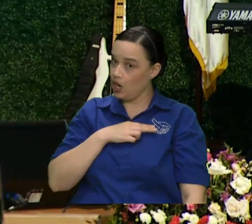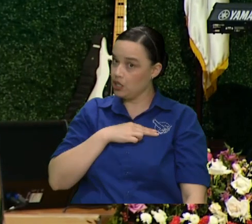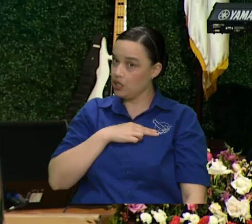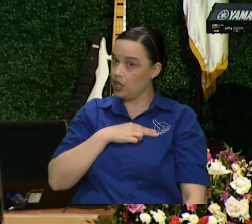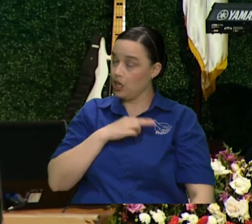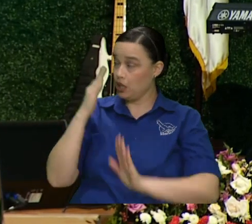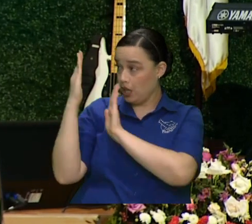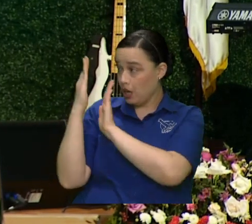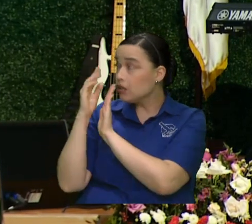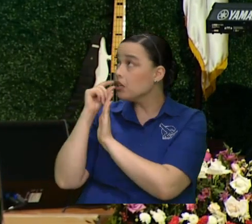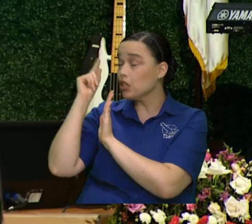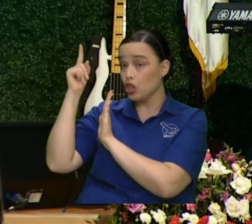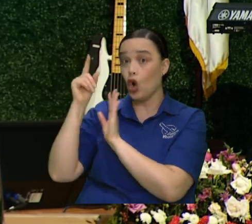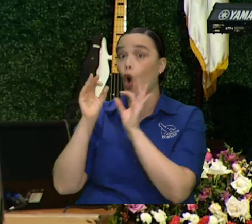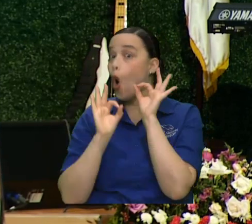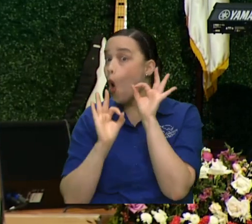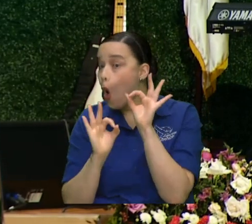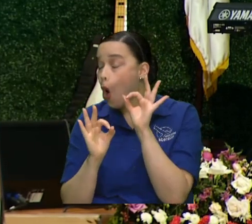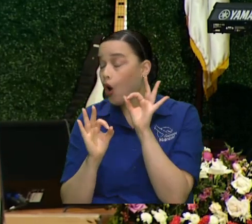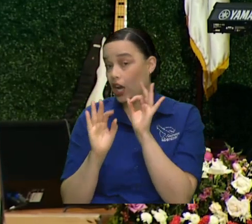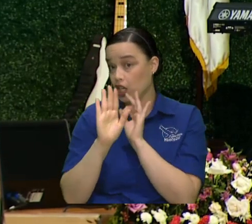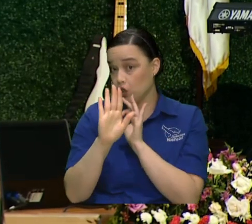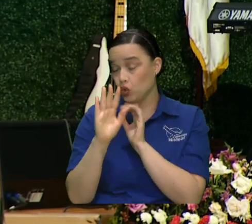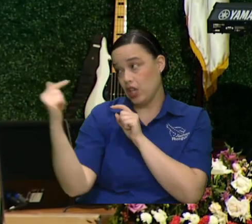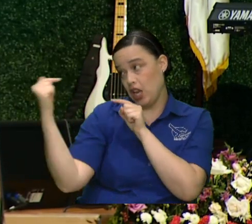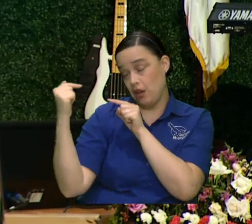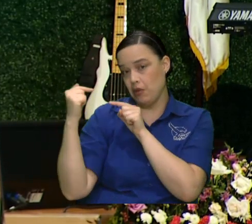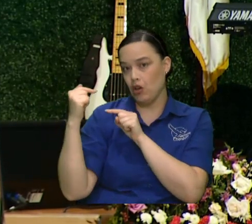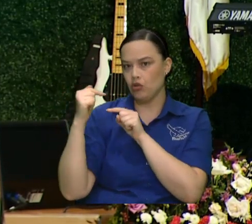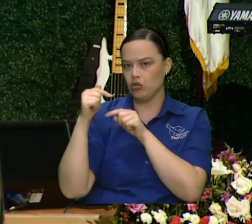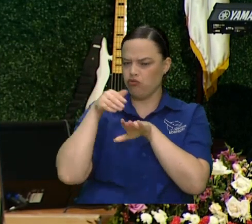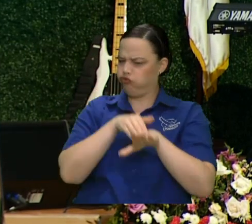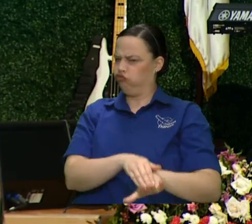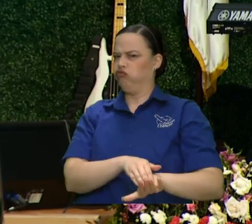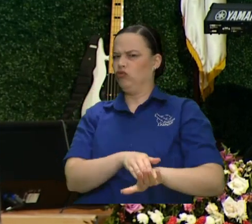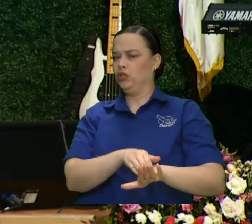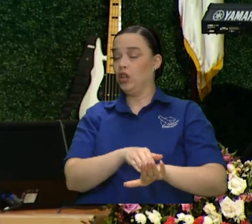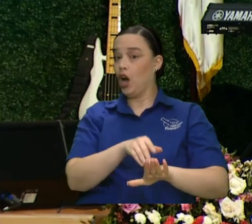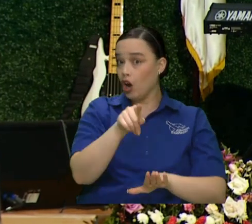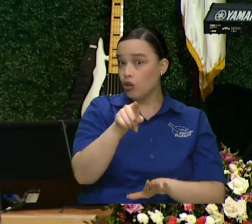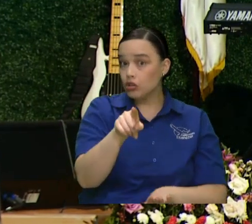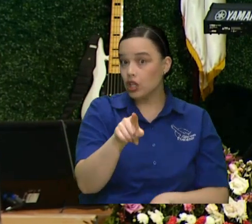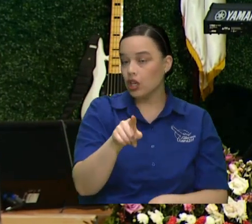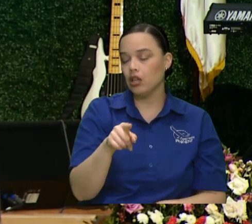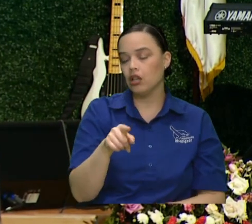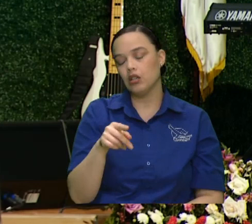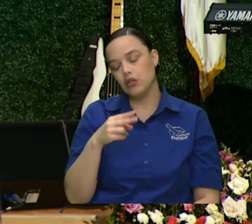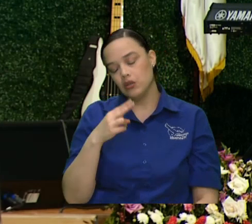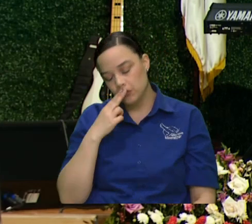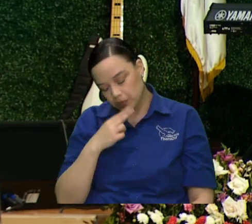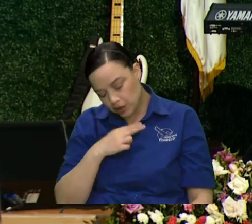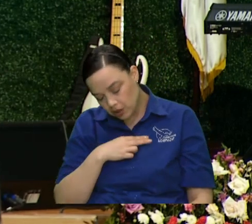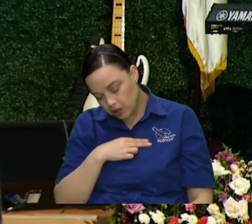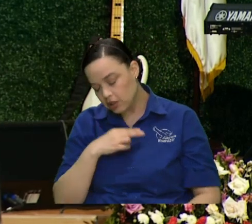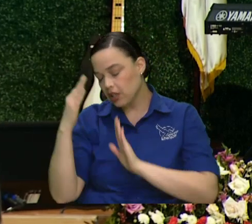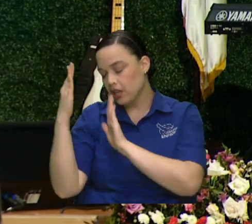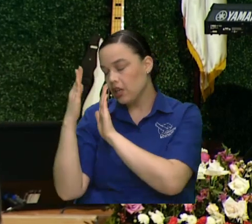humillan es muy obvia la respuesta eso es lo que tenemos que hacer humillarnos delante del señor